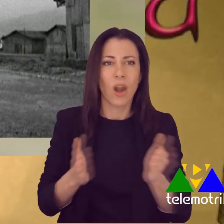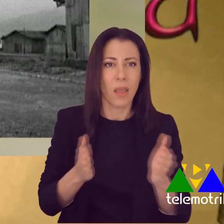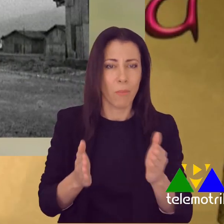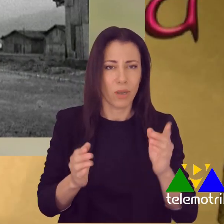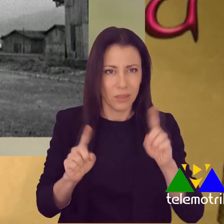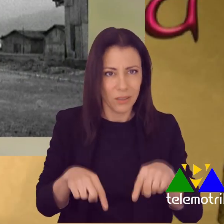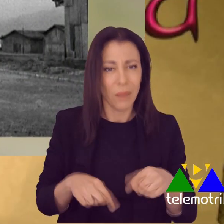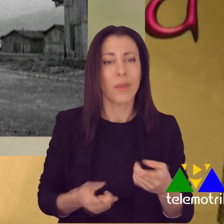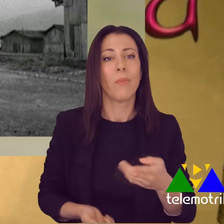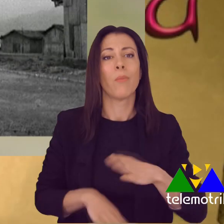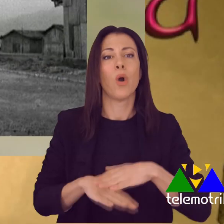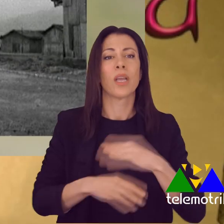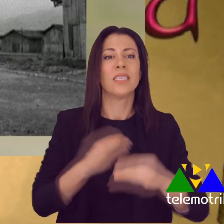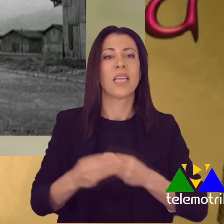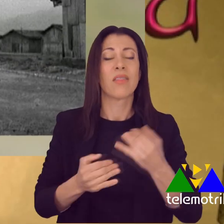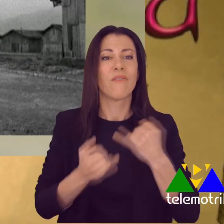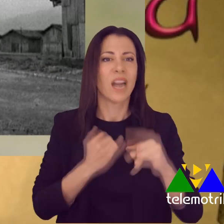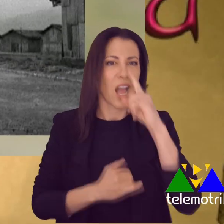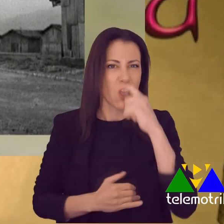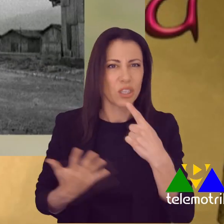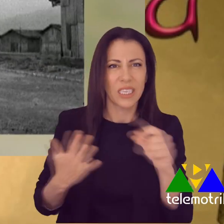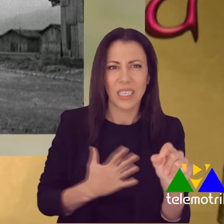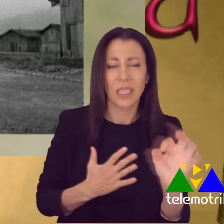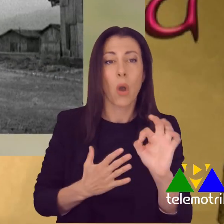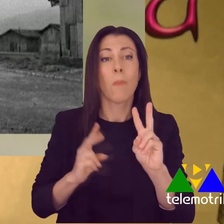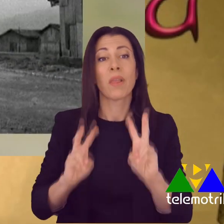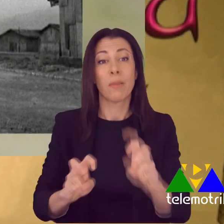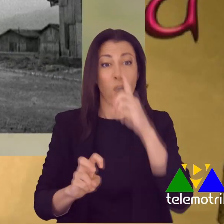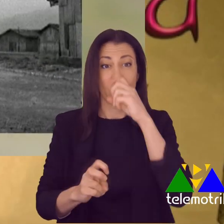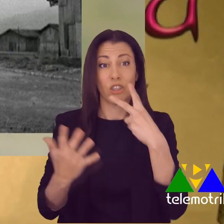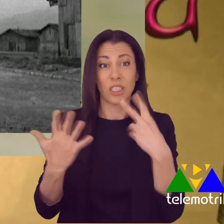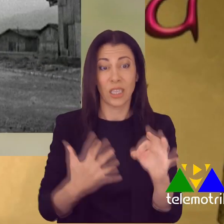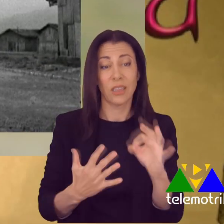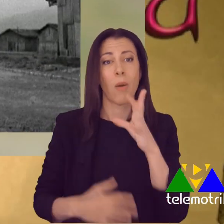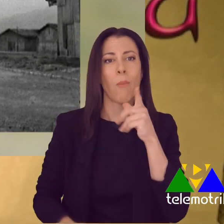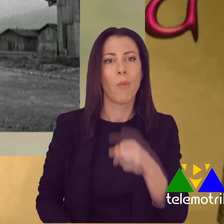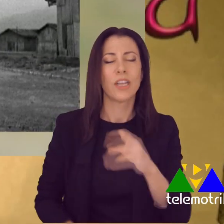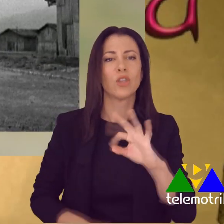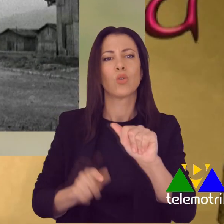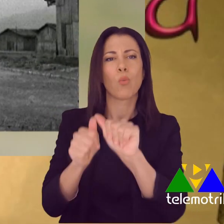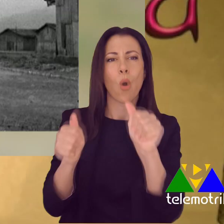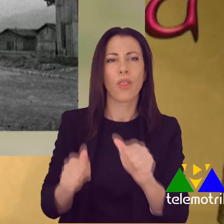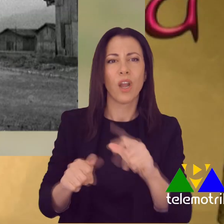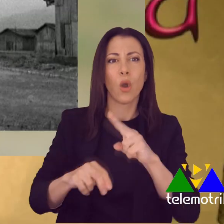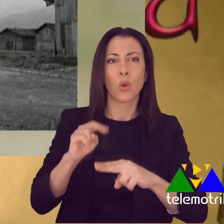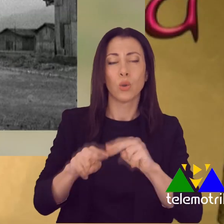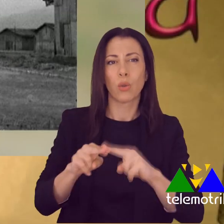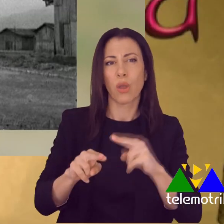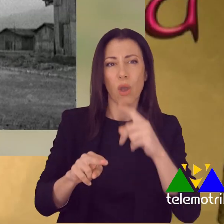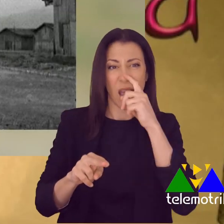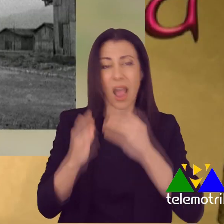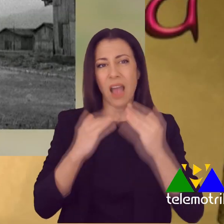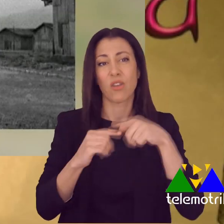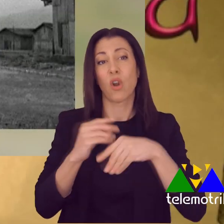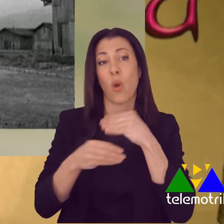tampoco... cuando se hace a finales de los 60, principios de los 70, con lo cual pues es un modelo de construcción que se seguía en aquellos